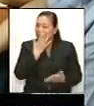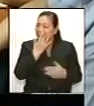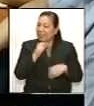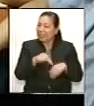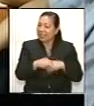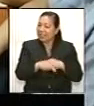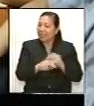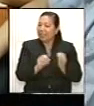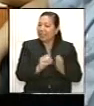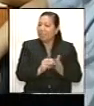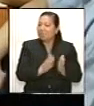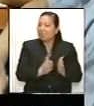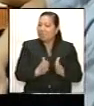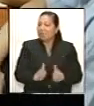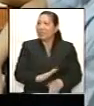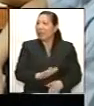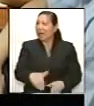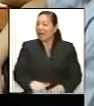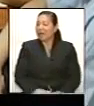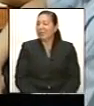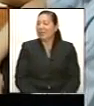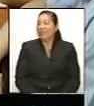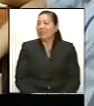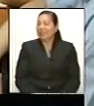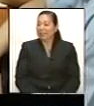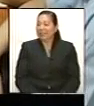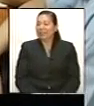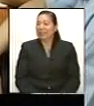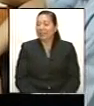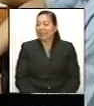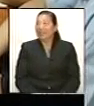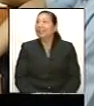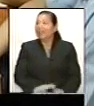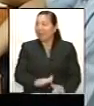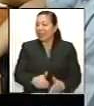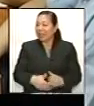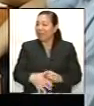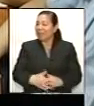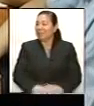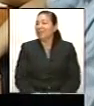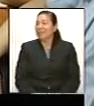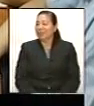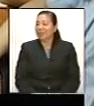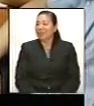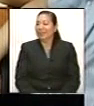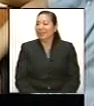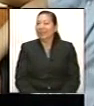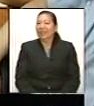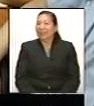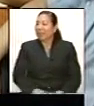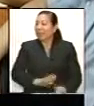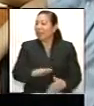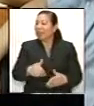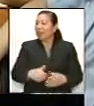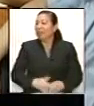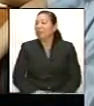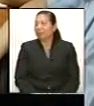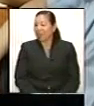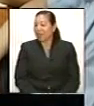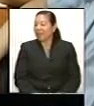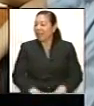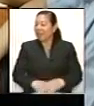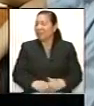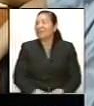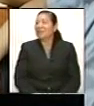¿no?, también podría ser agregar el tema de el teléfono de contacto, porque ya que lo estamos viendo el servicio de la línea